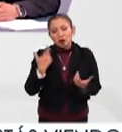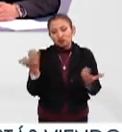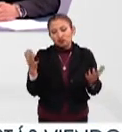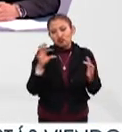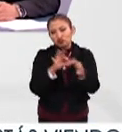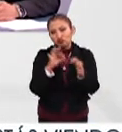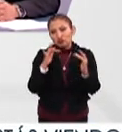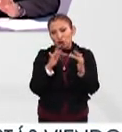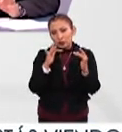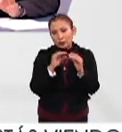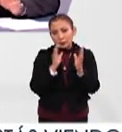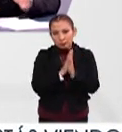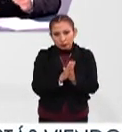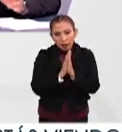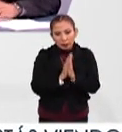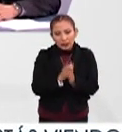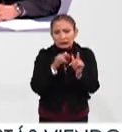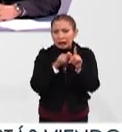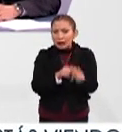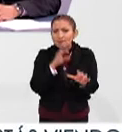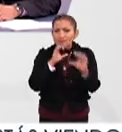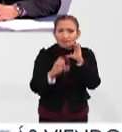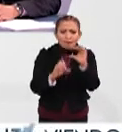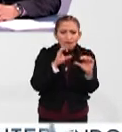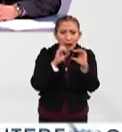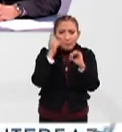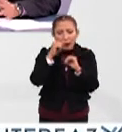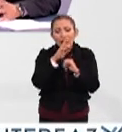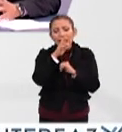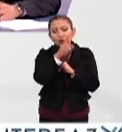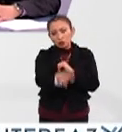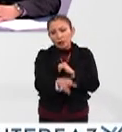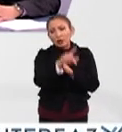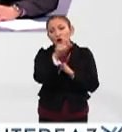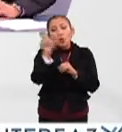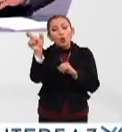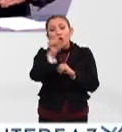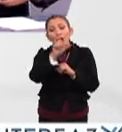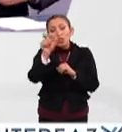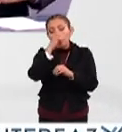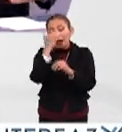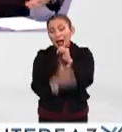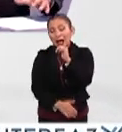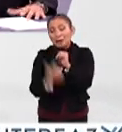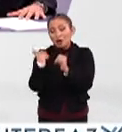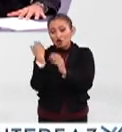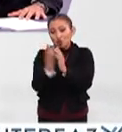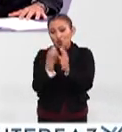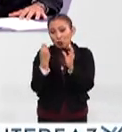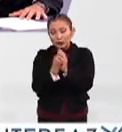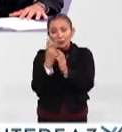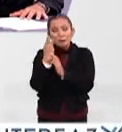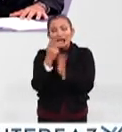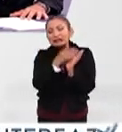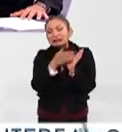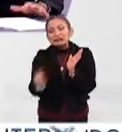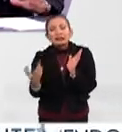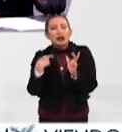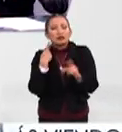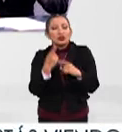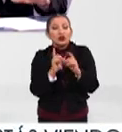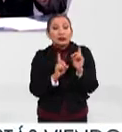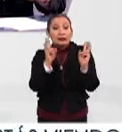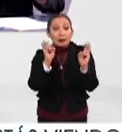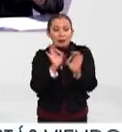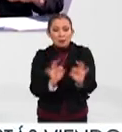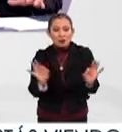estado con nosotros. Por favor, mantengamos la comunicación para ver los resultados cuando se haya concluido esto y ver las inquietudes de un